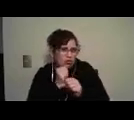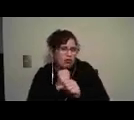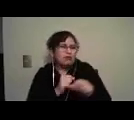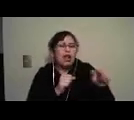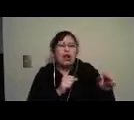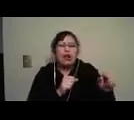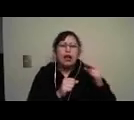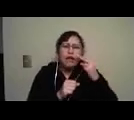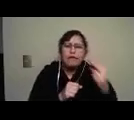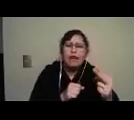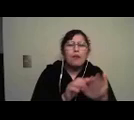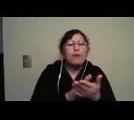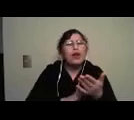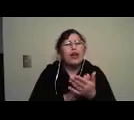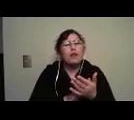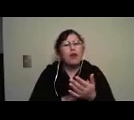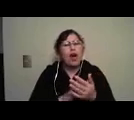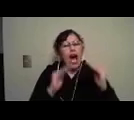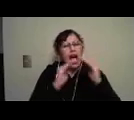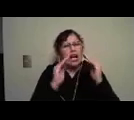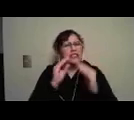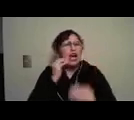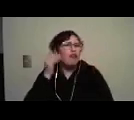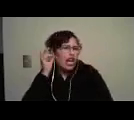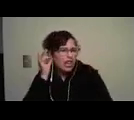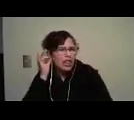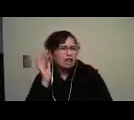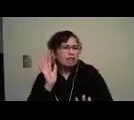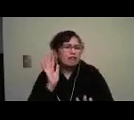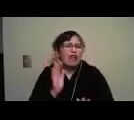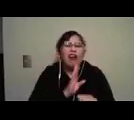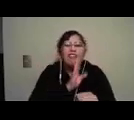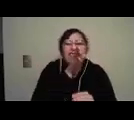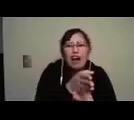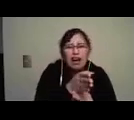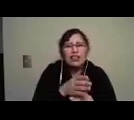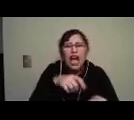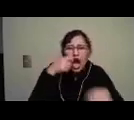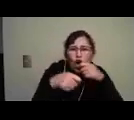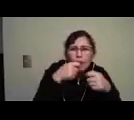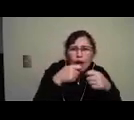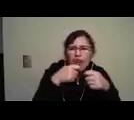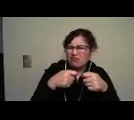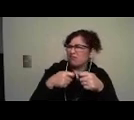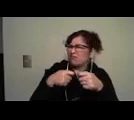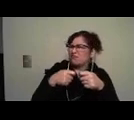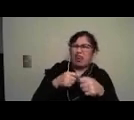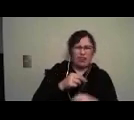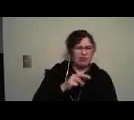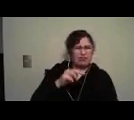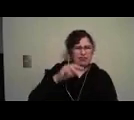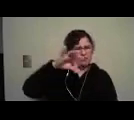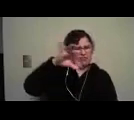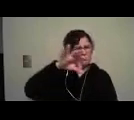ya no le quedan tan ricas como antes, que le falta sal, que le falta algo, que se le pasó la sal, que le echó mucha sal, que se le olvidó